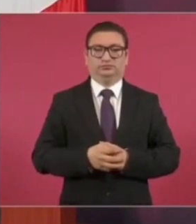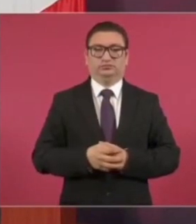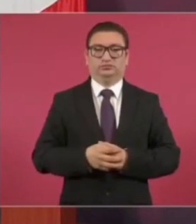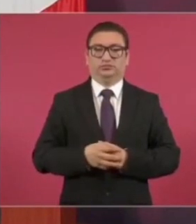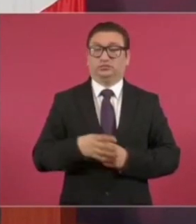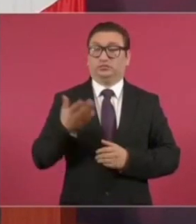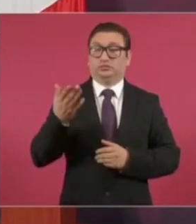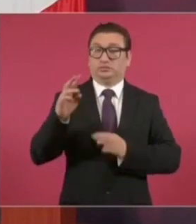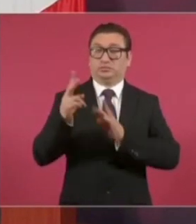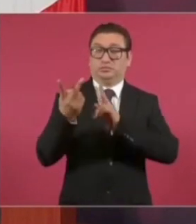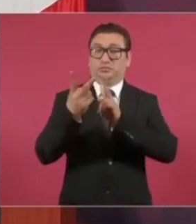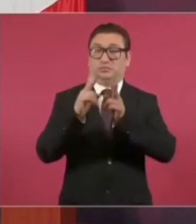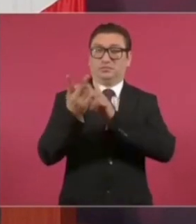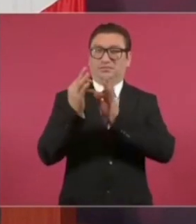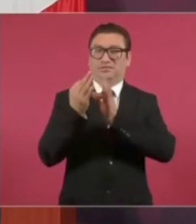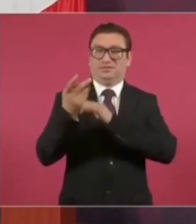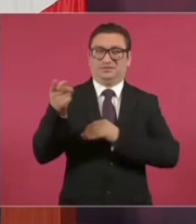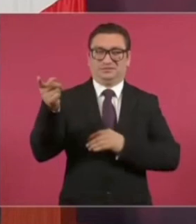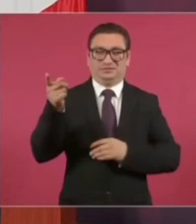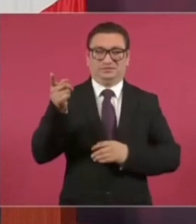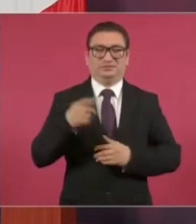los vecinos,